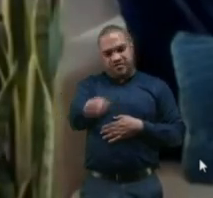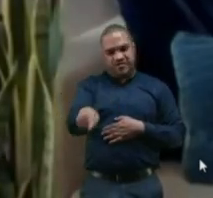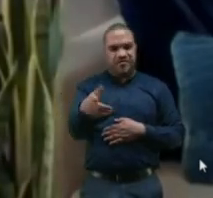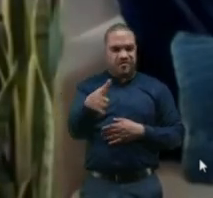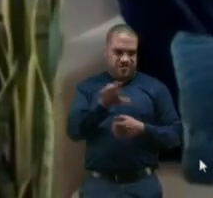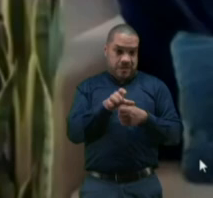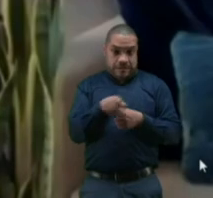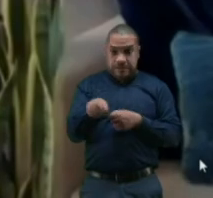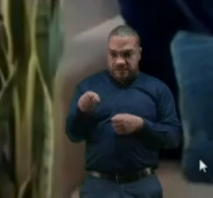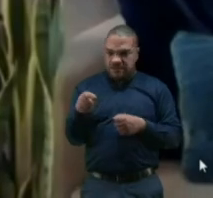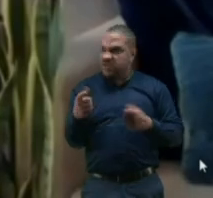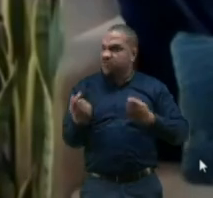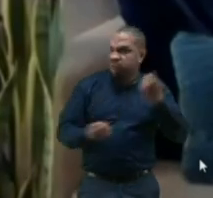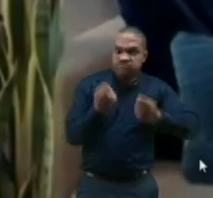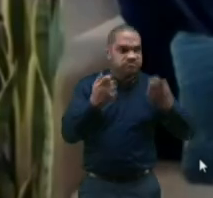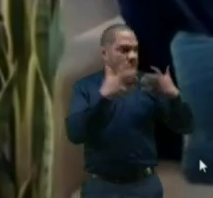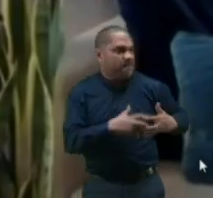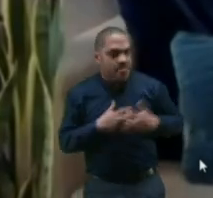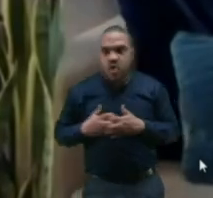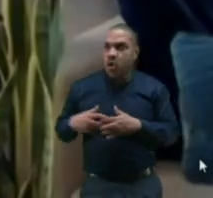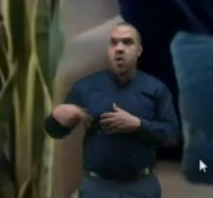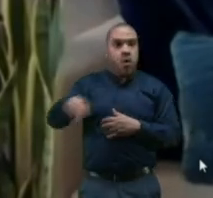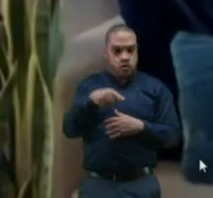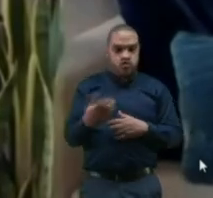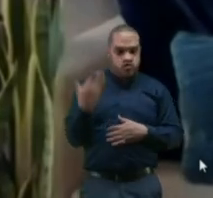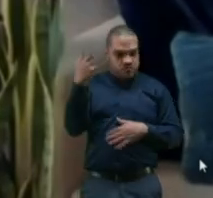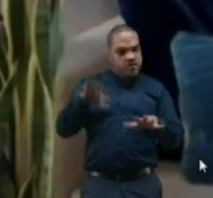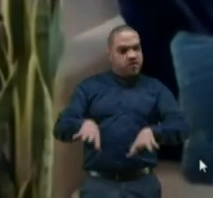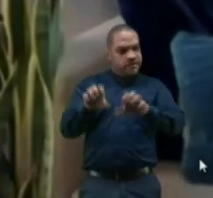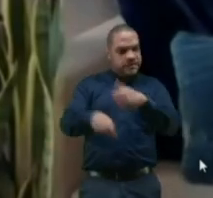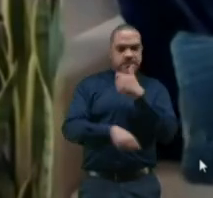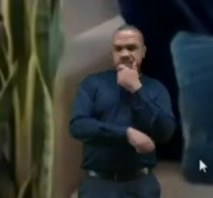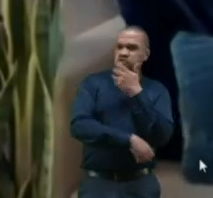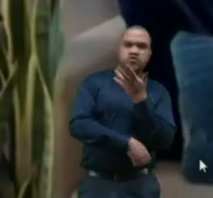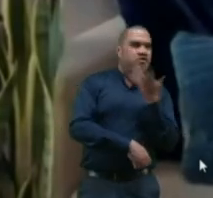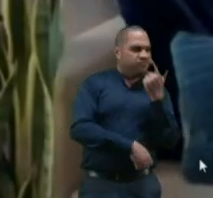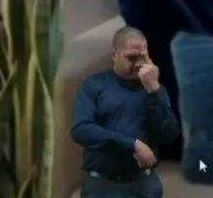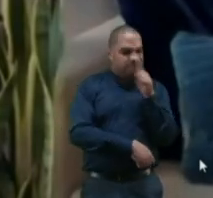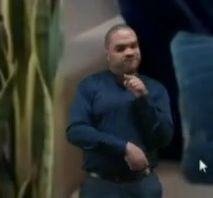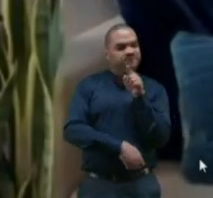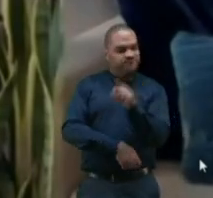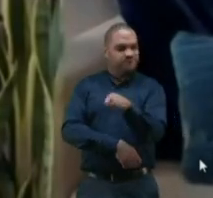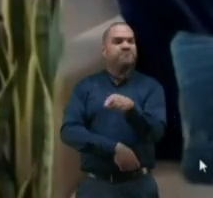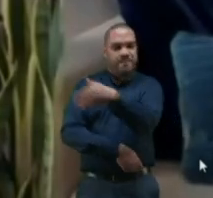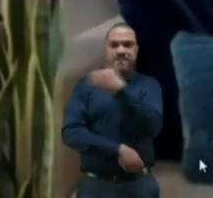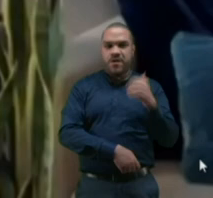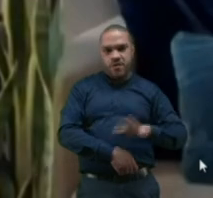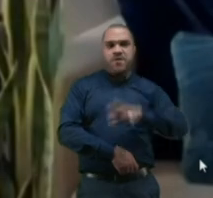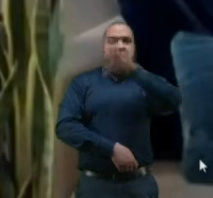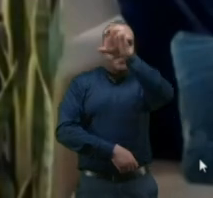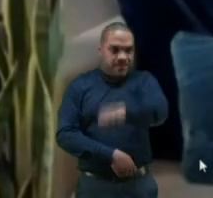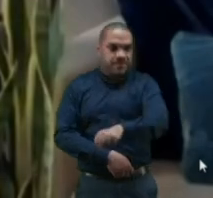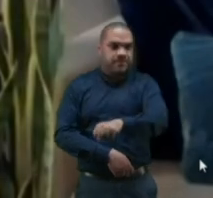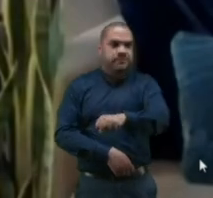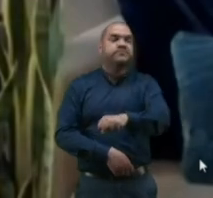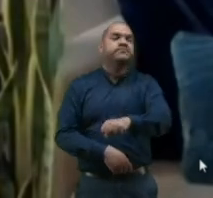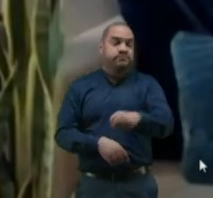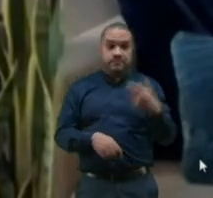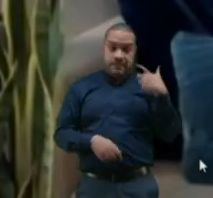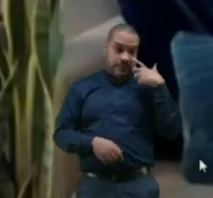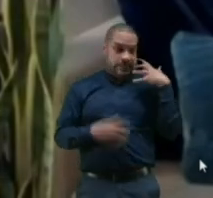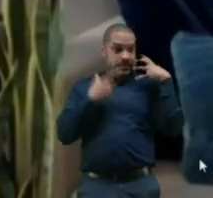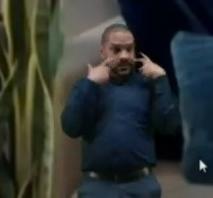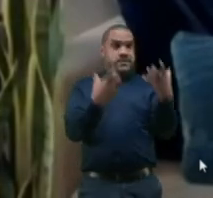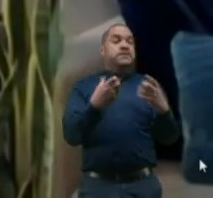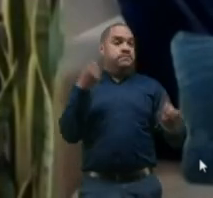esta era nuestra primera opción y así pudimos expandir hicimos historia siendo la primera está ahora